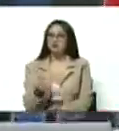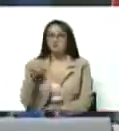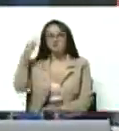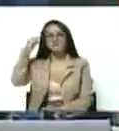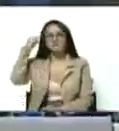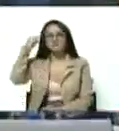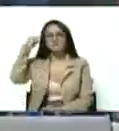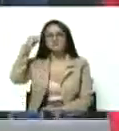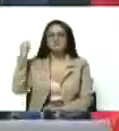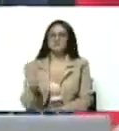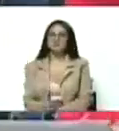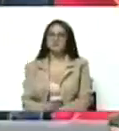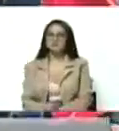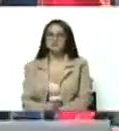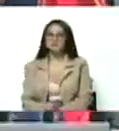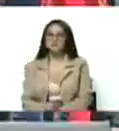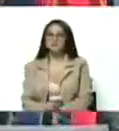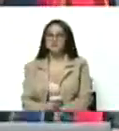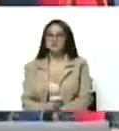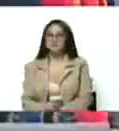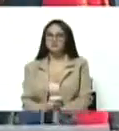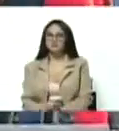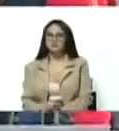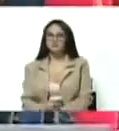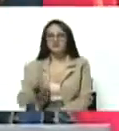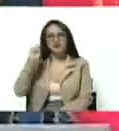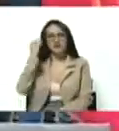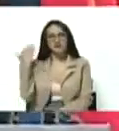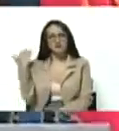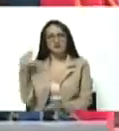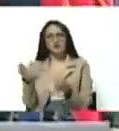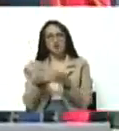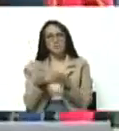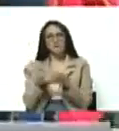mentalmente, ¿no? Y recordé a un gran compañero,